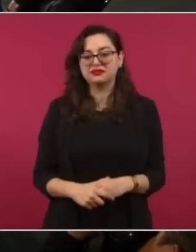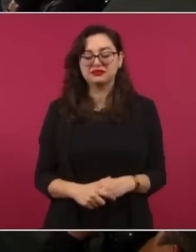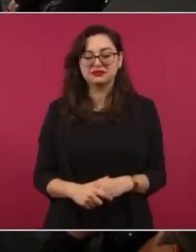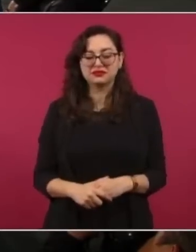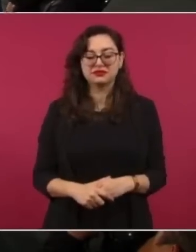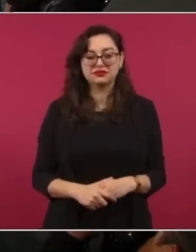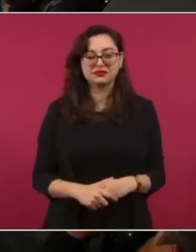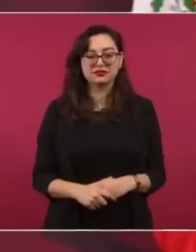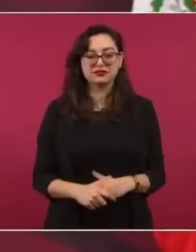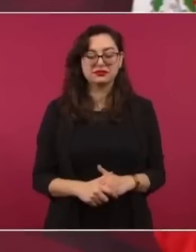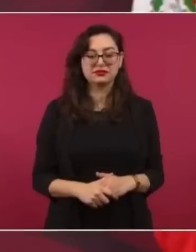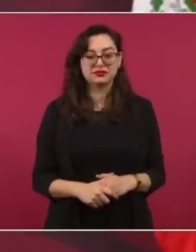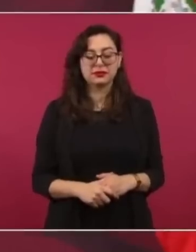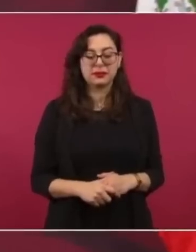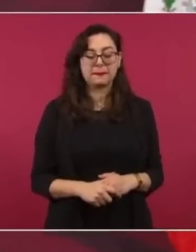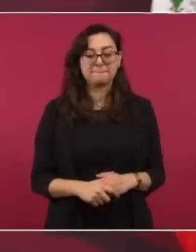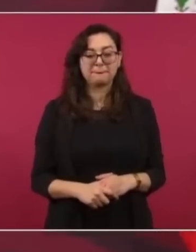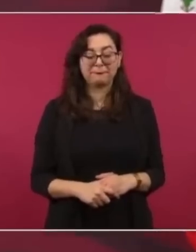Entonces,